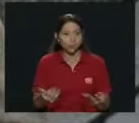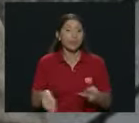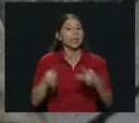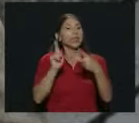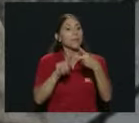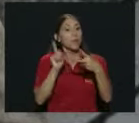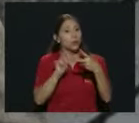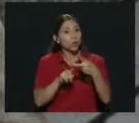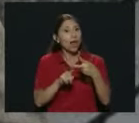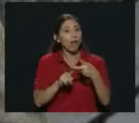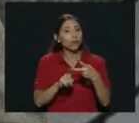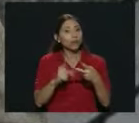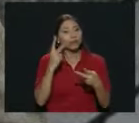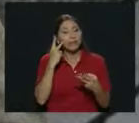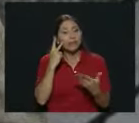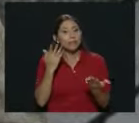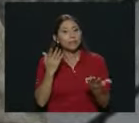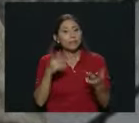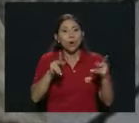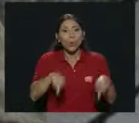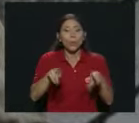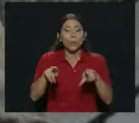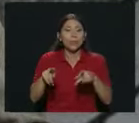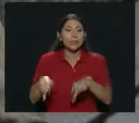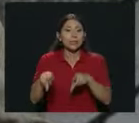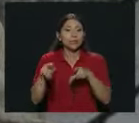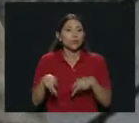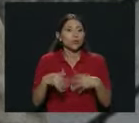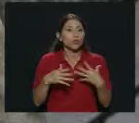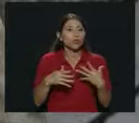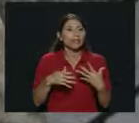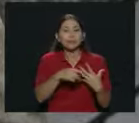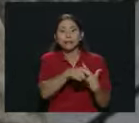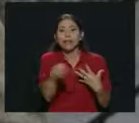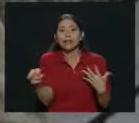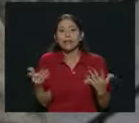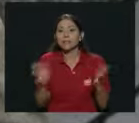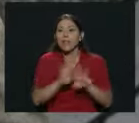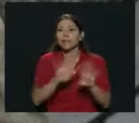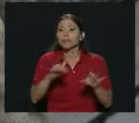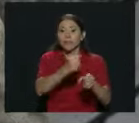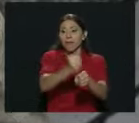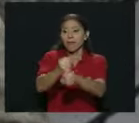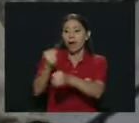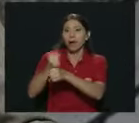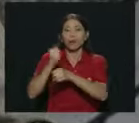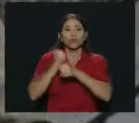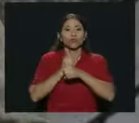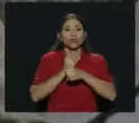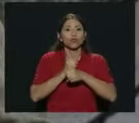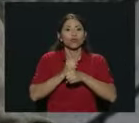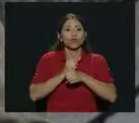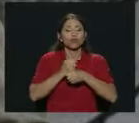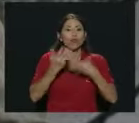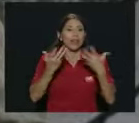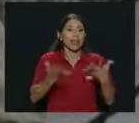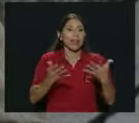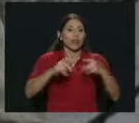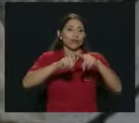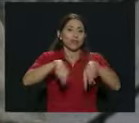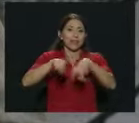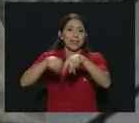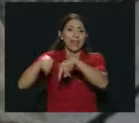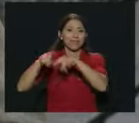otro lado también se ve como aquellos que llegan a eliminar los trabajos que los votantes de Trump han perdido